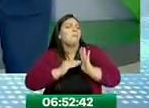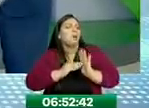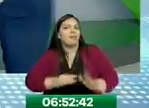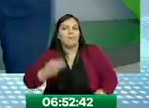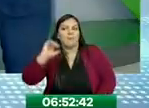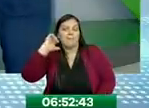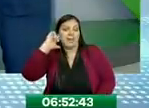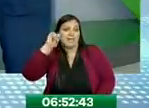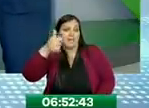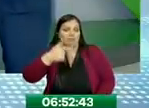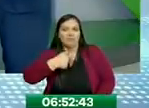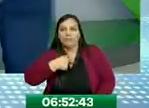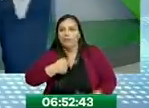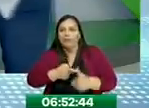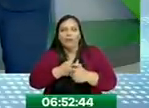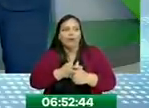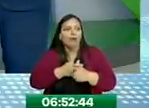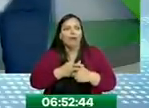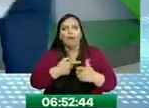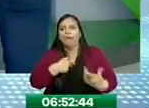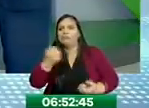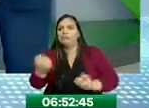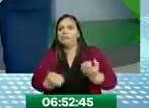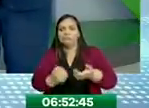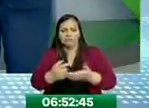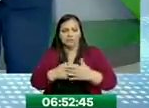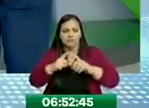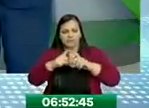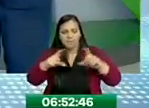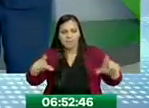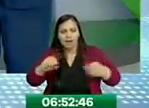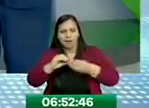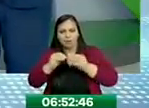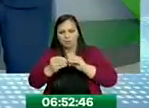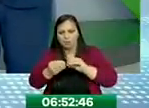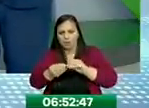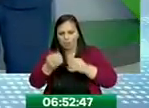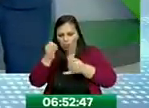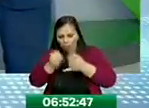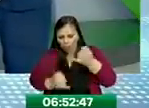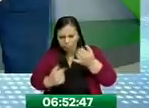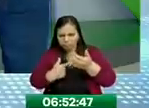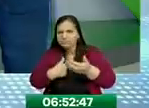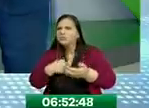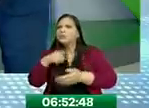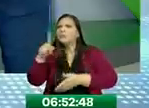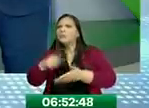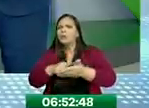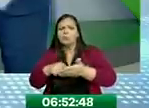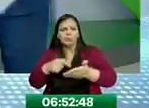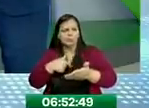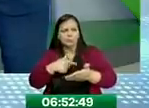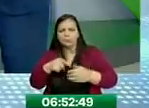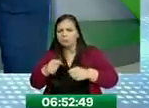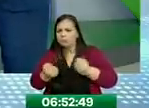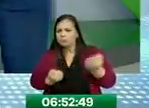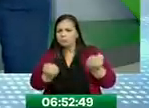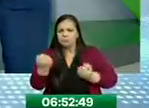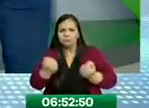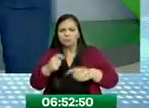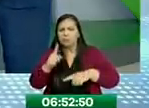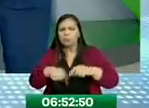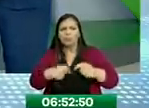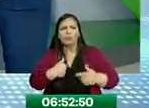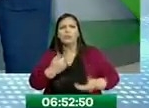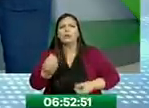con la restricción de los buses? Porque se habla el día de mañana de placas para, obviamente, los vehículos particulares, pero el tema de los buses, ¿cómo